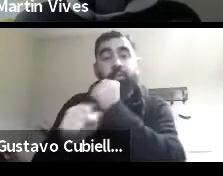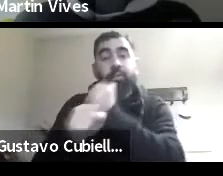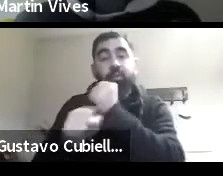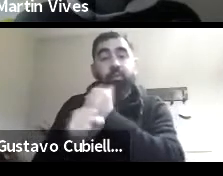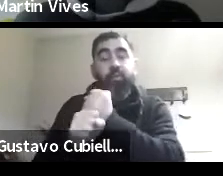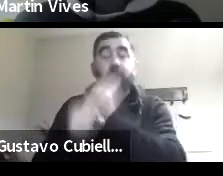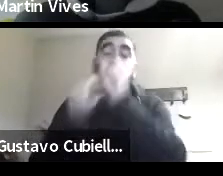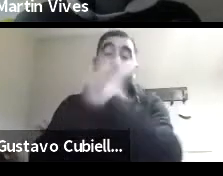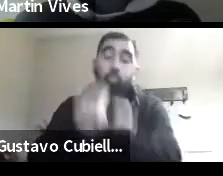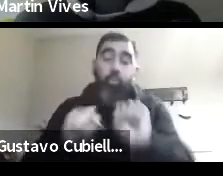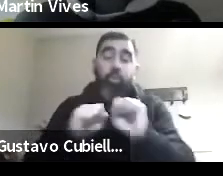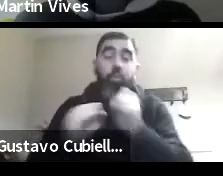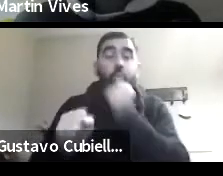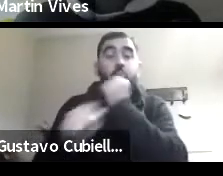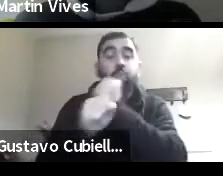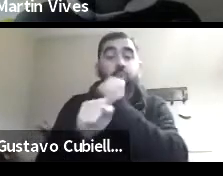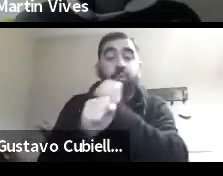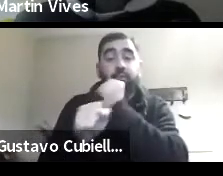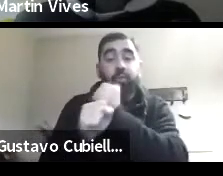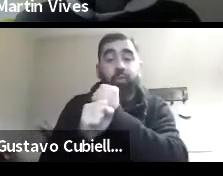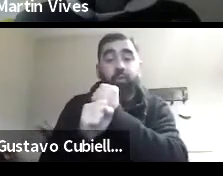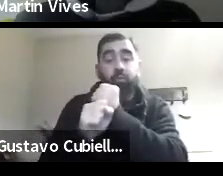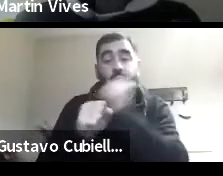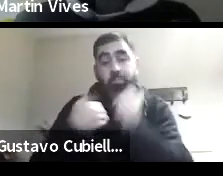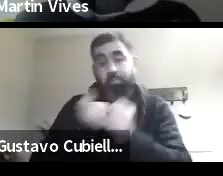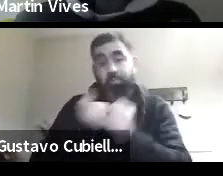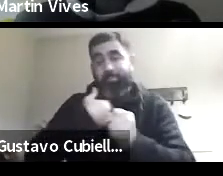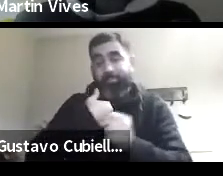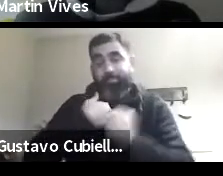un operador laboral como perfil,